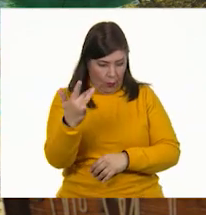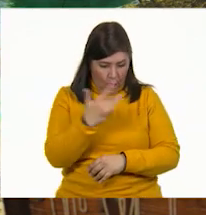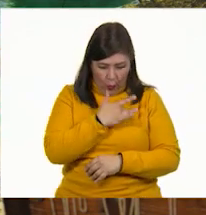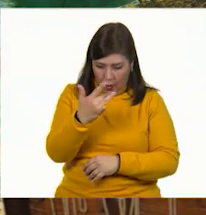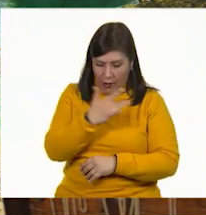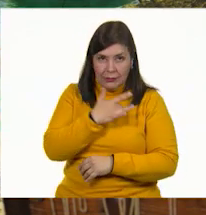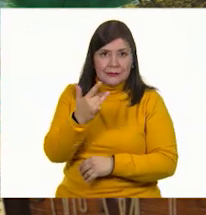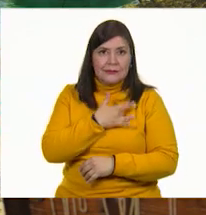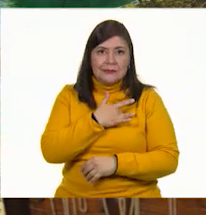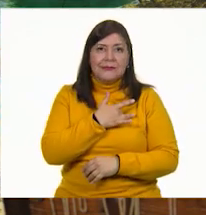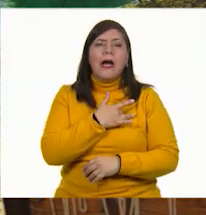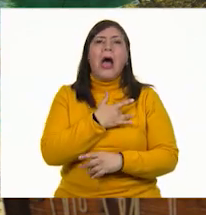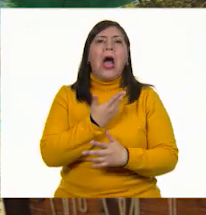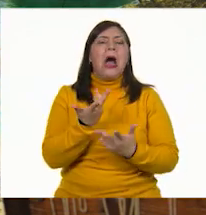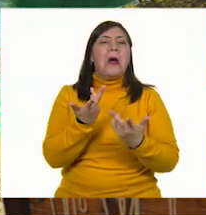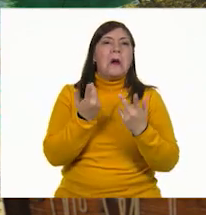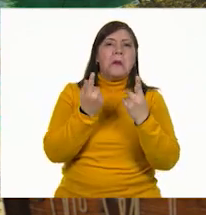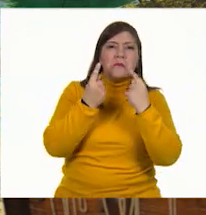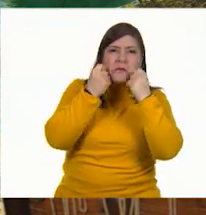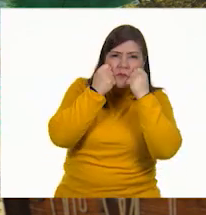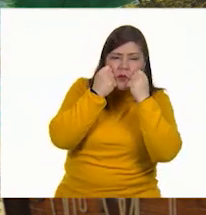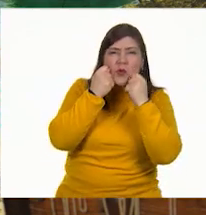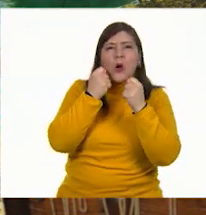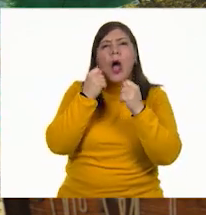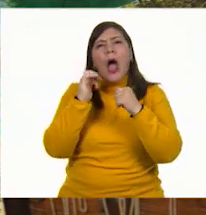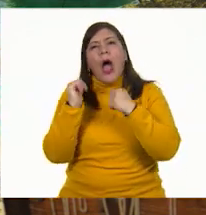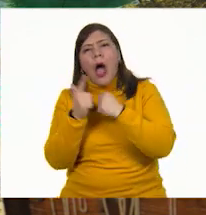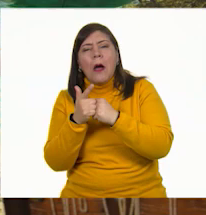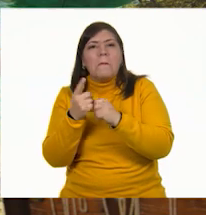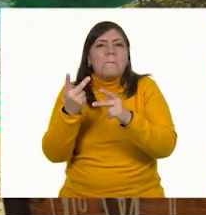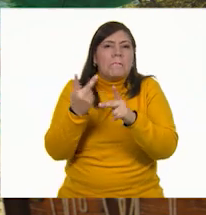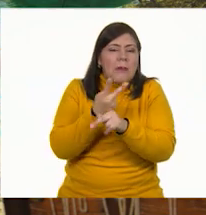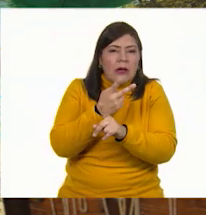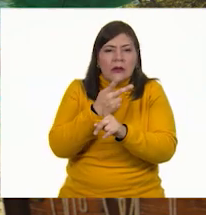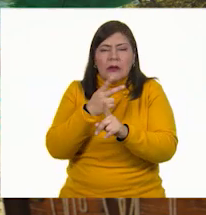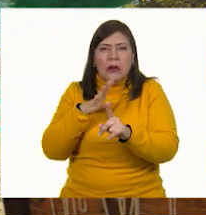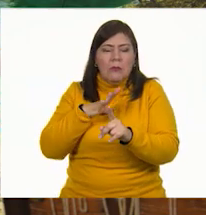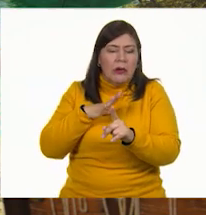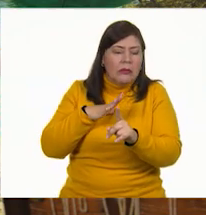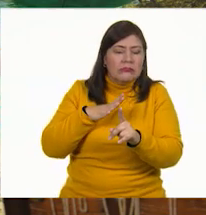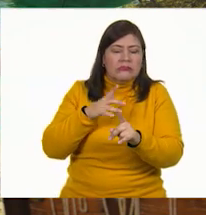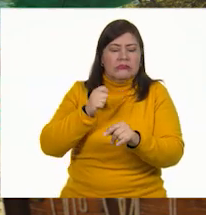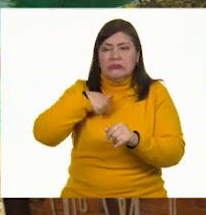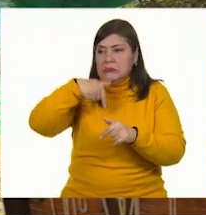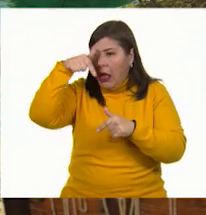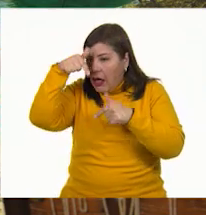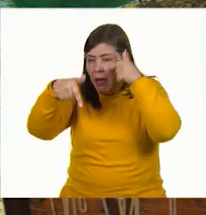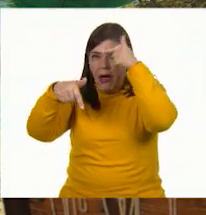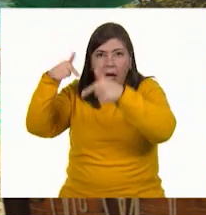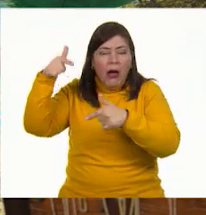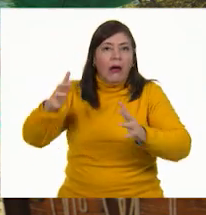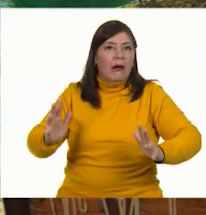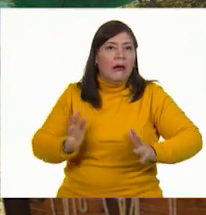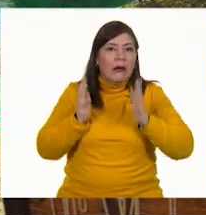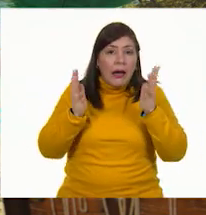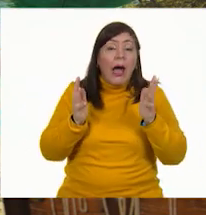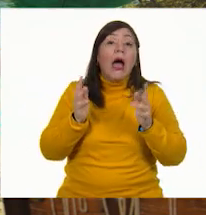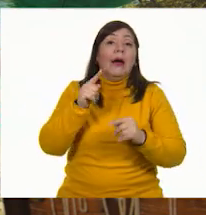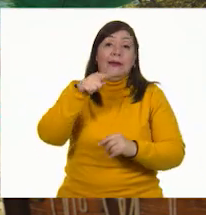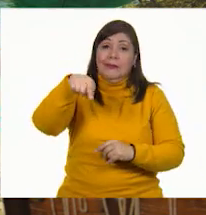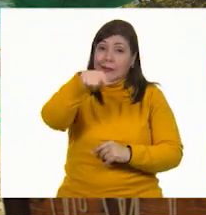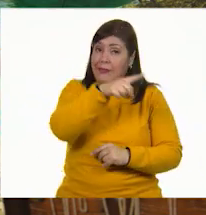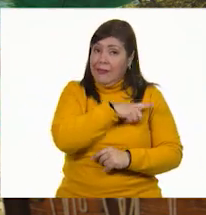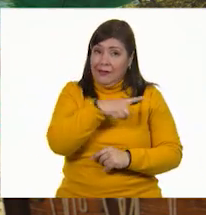A pesar de las cosas que ocurren en el camino y que permanentemente nos toman por sorpresa, recuerda